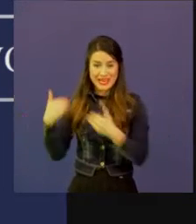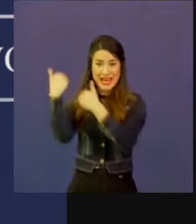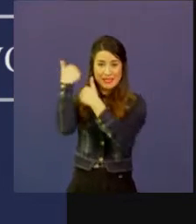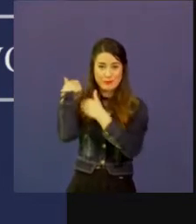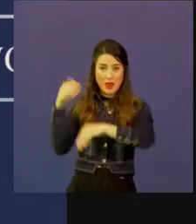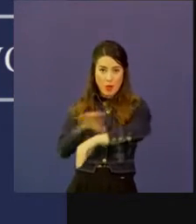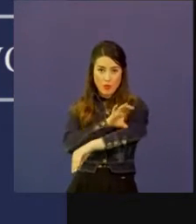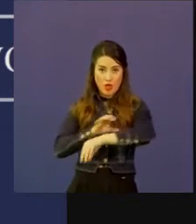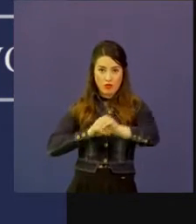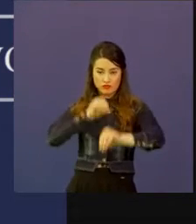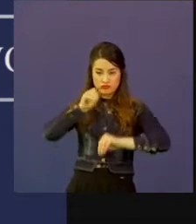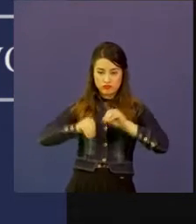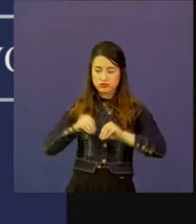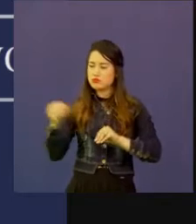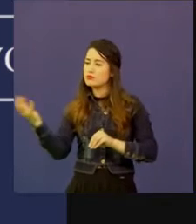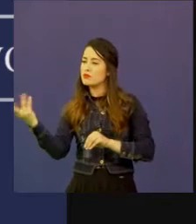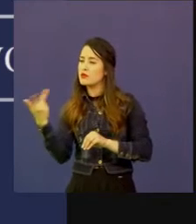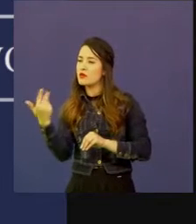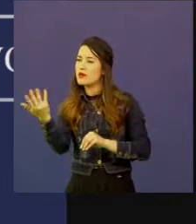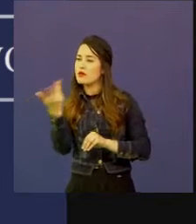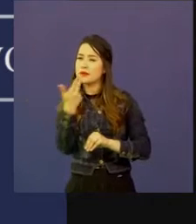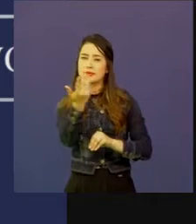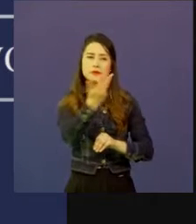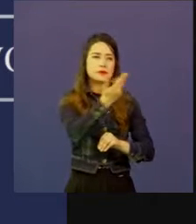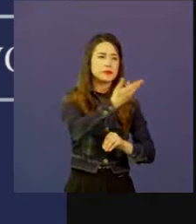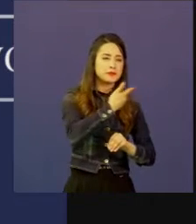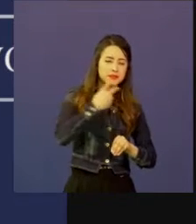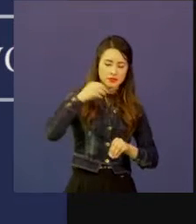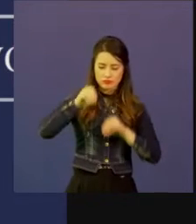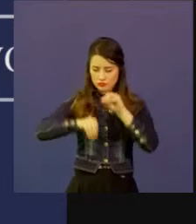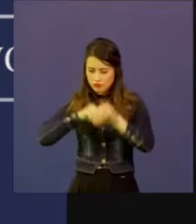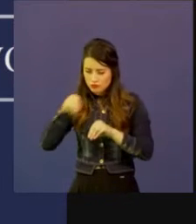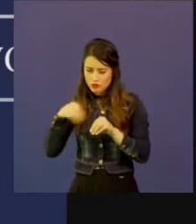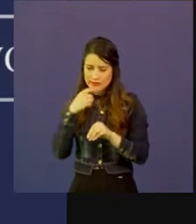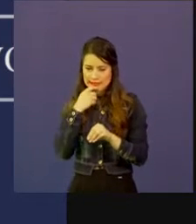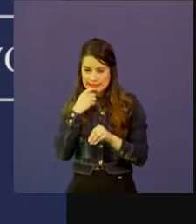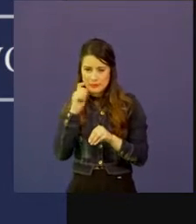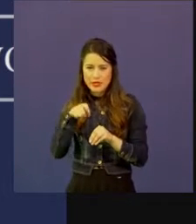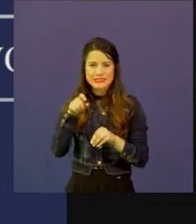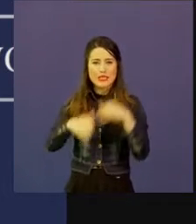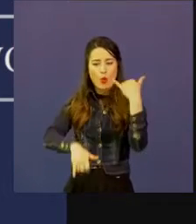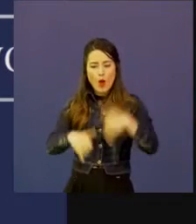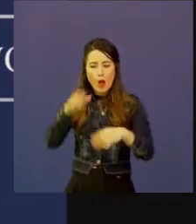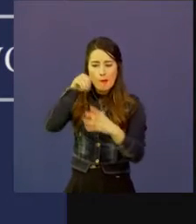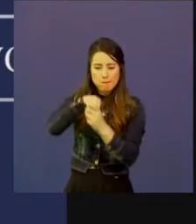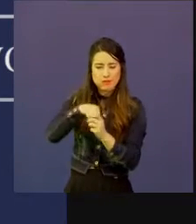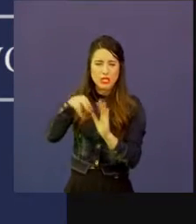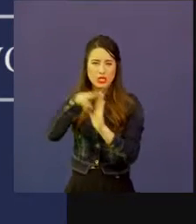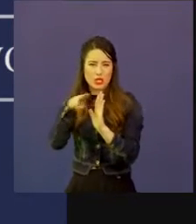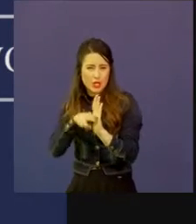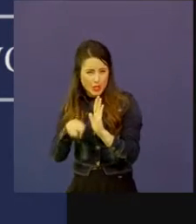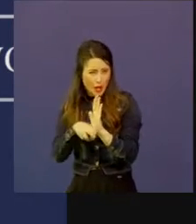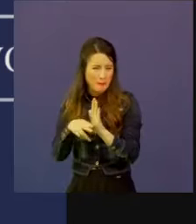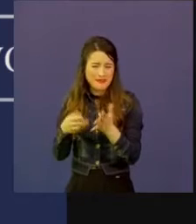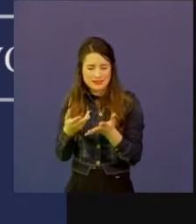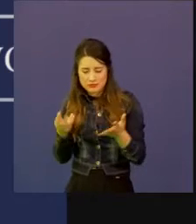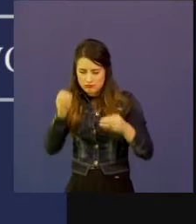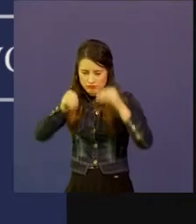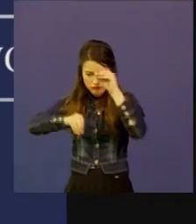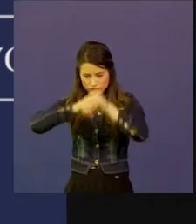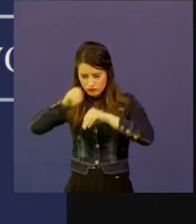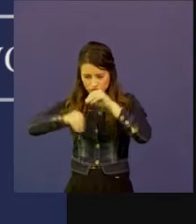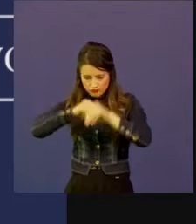prototipos propuestos por el profesor en términos de jugabilidad, reglas, chequear idoneidad para implementación y posteriormente pues los envían